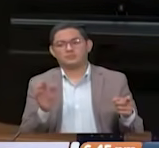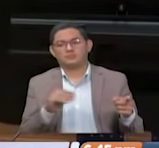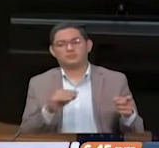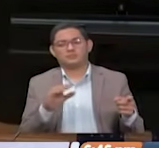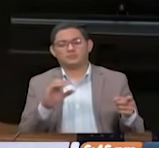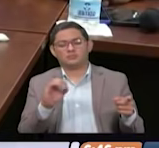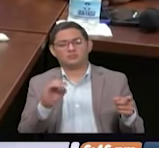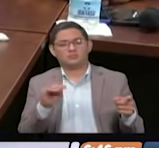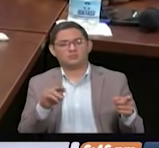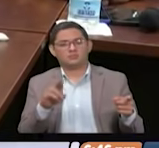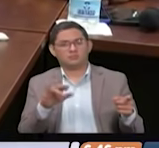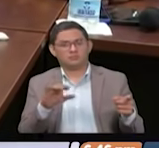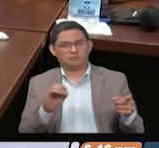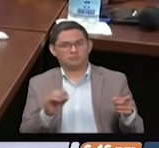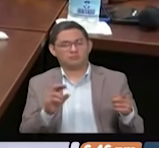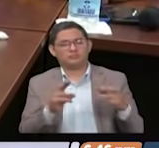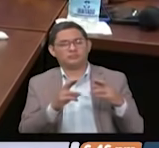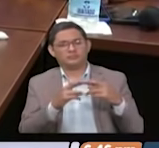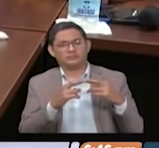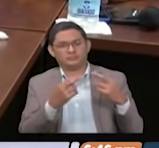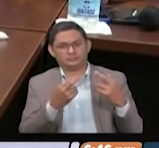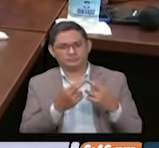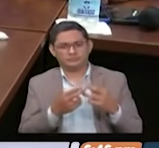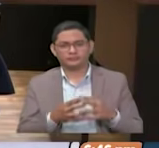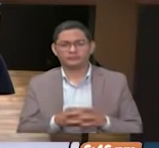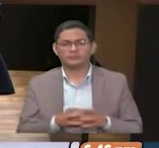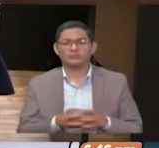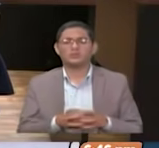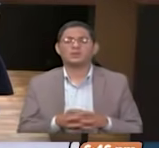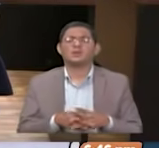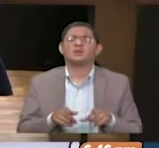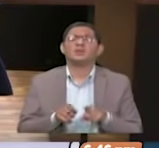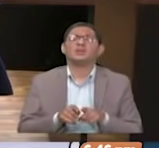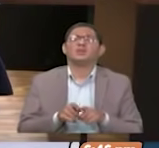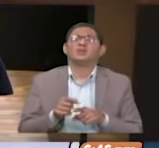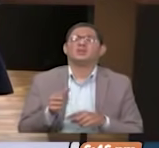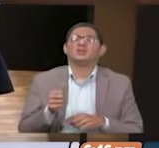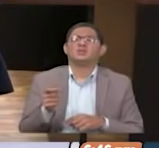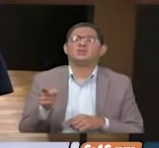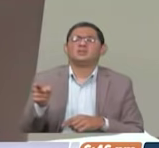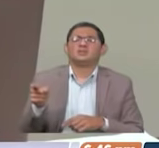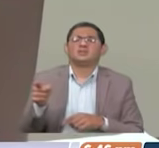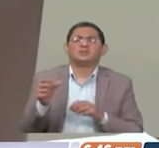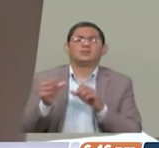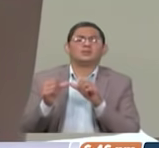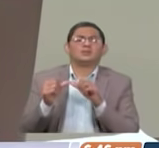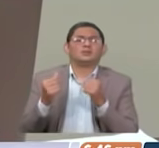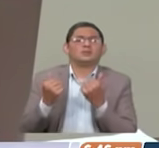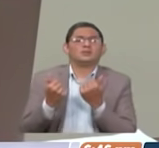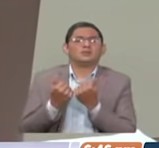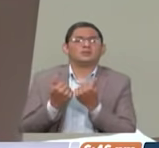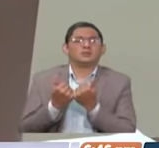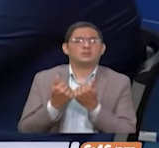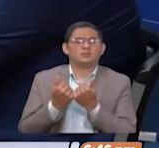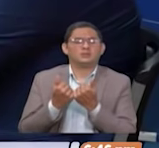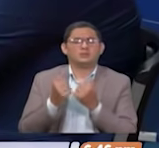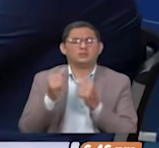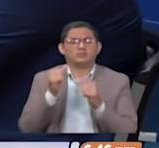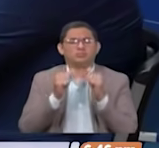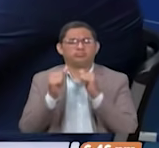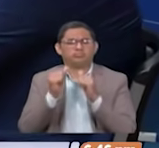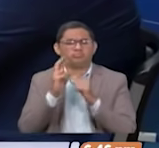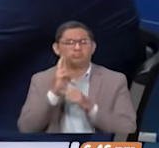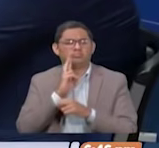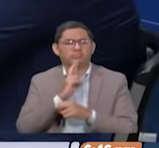agricultura además de estar de los representantes de la asociación de bares restaurantes